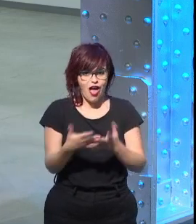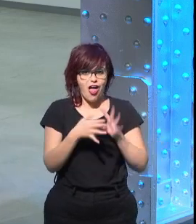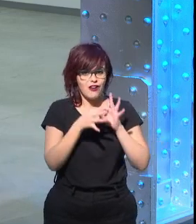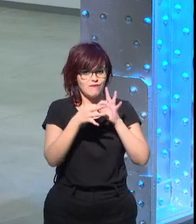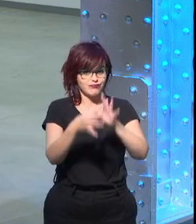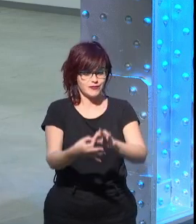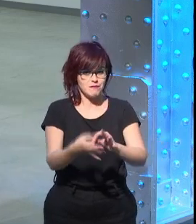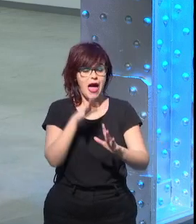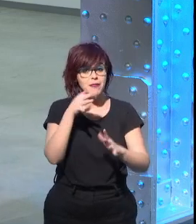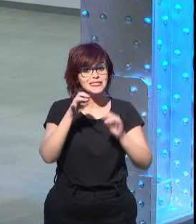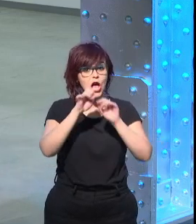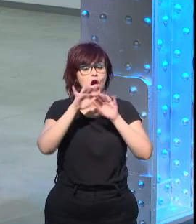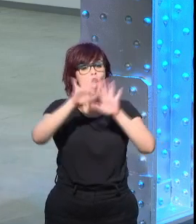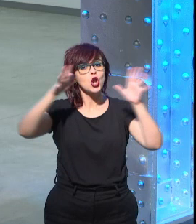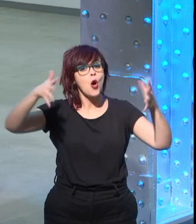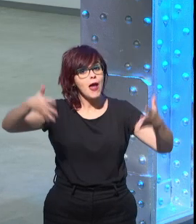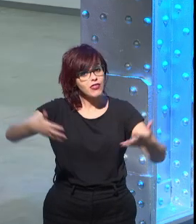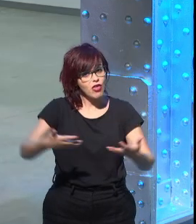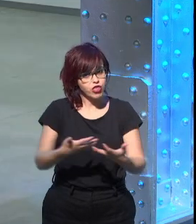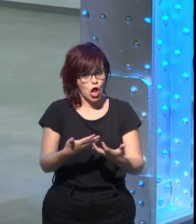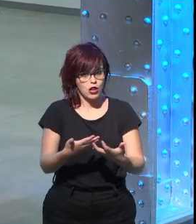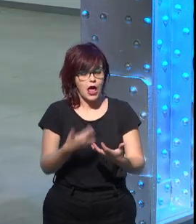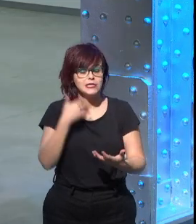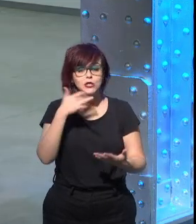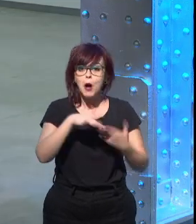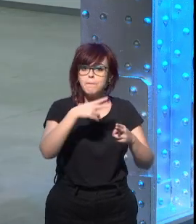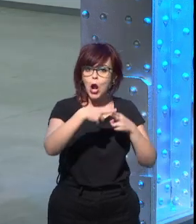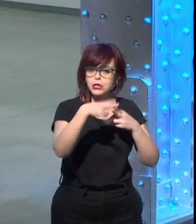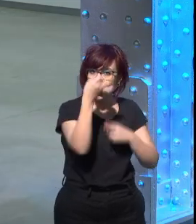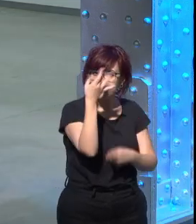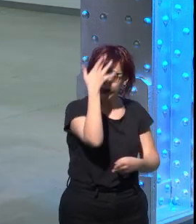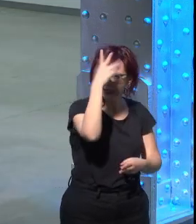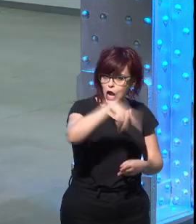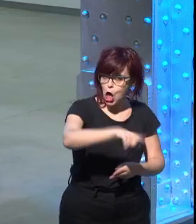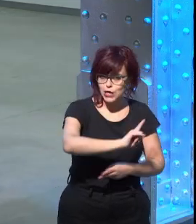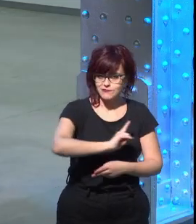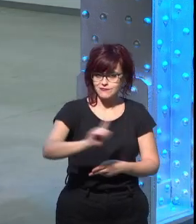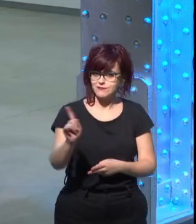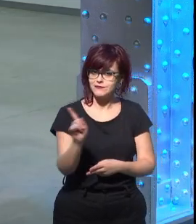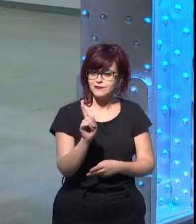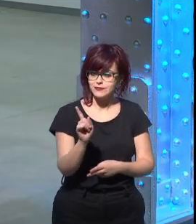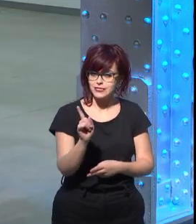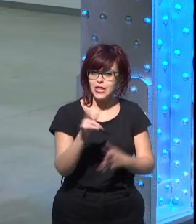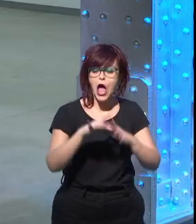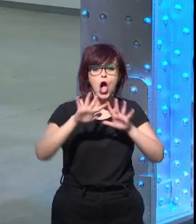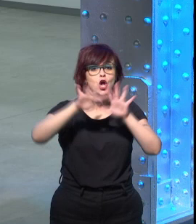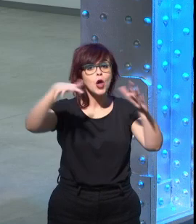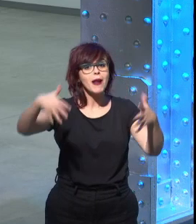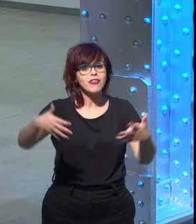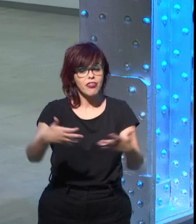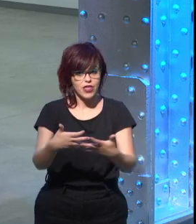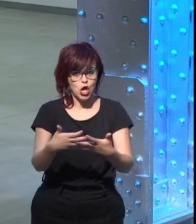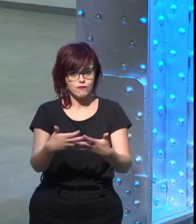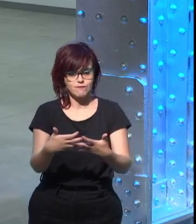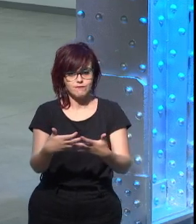olvidemos que la globalización no es un invento político. La globalización es una consecuencia